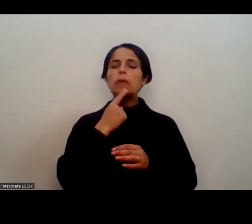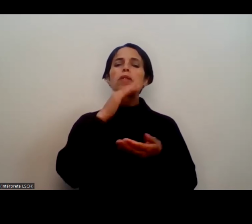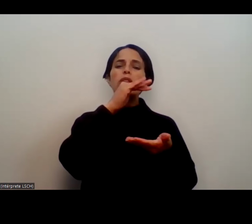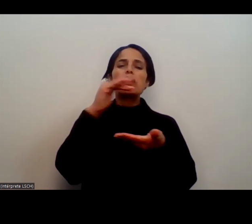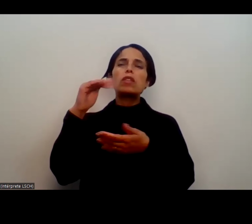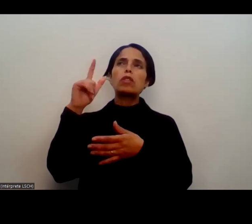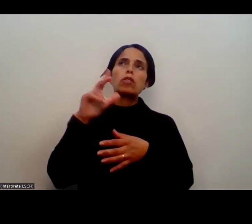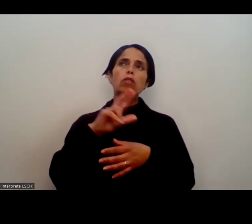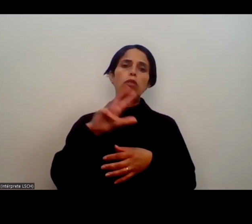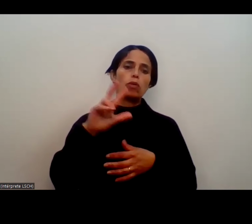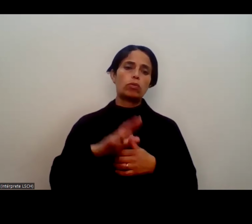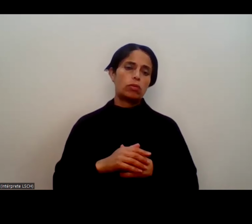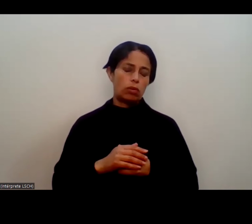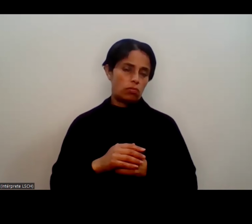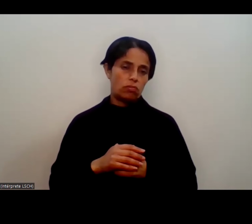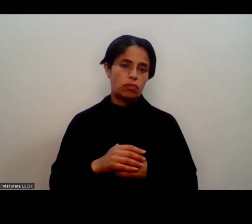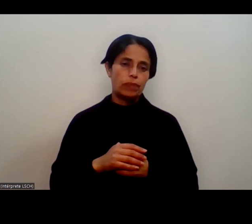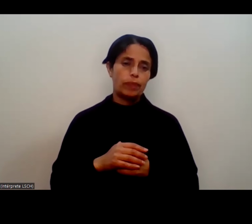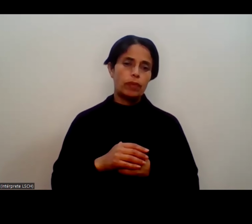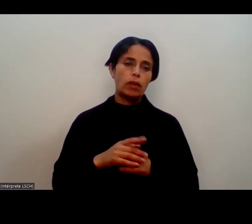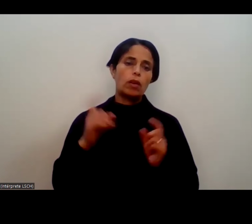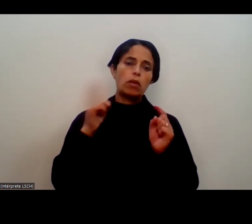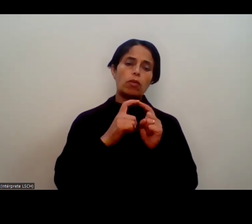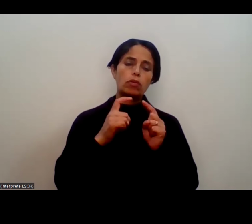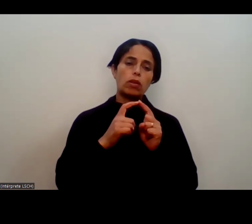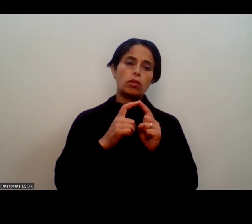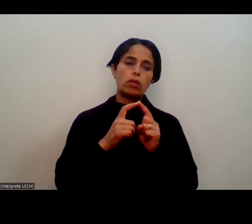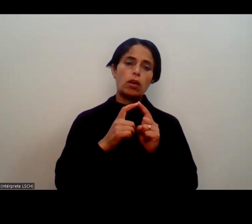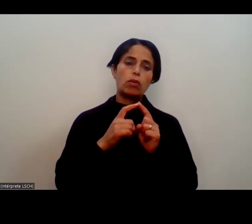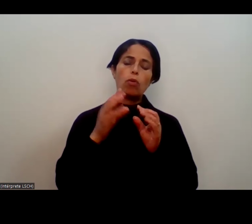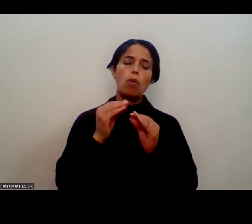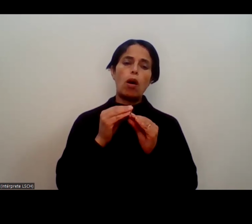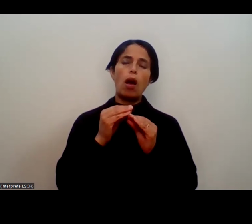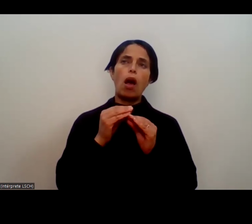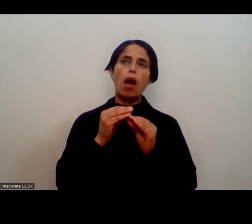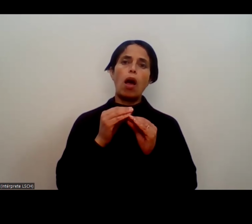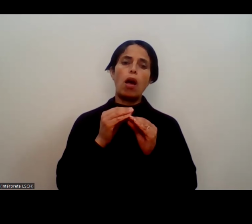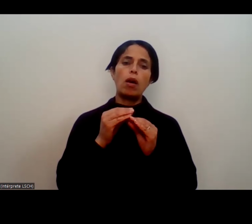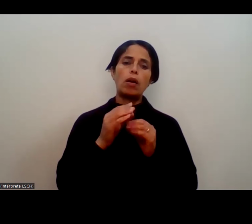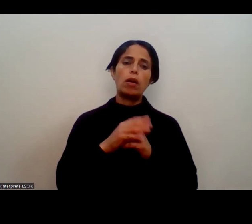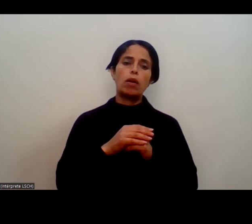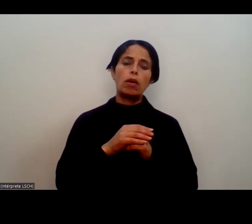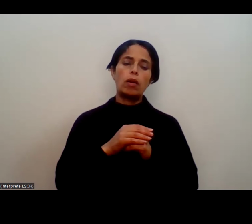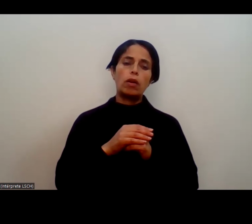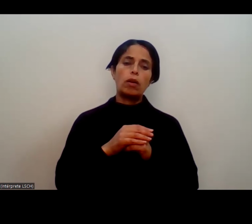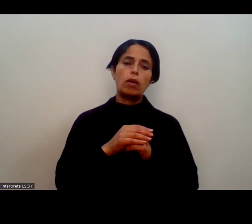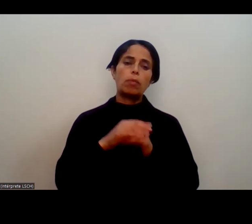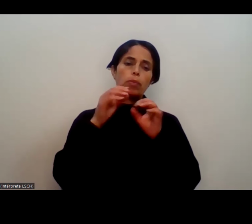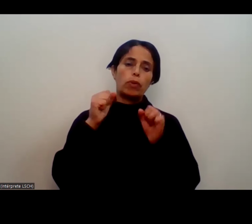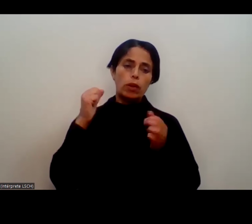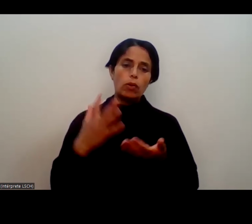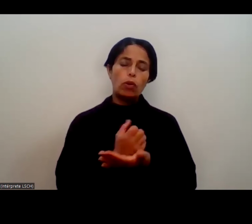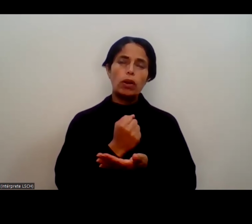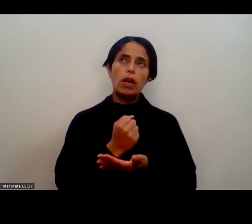eh, eh, contactar a los seres tutelares para obtener respuesta a